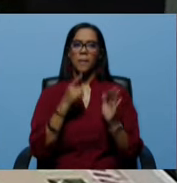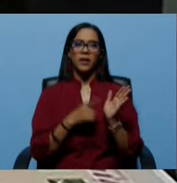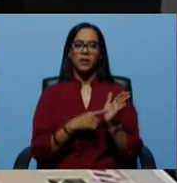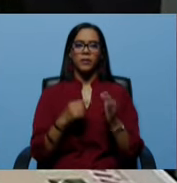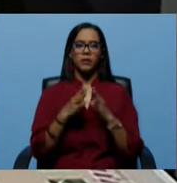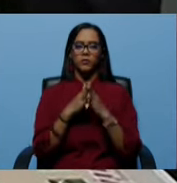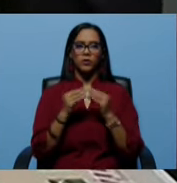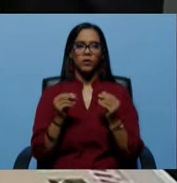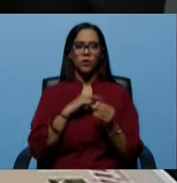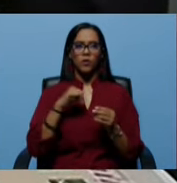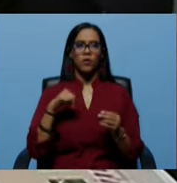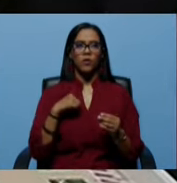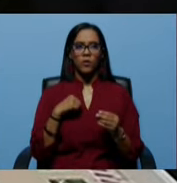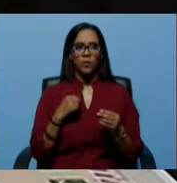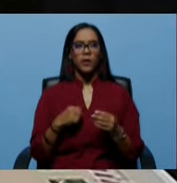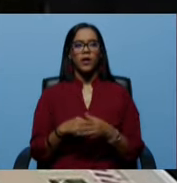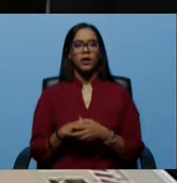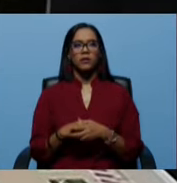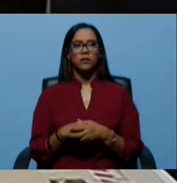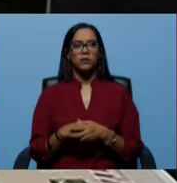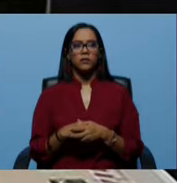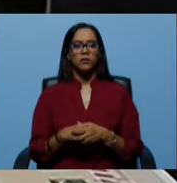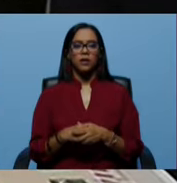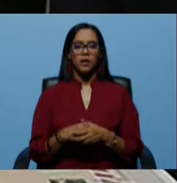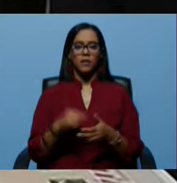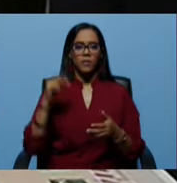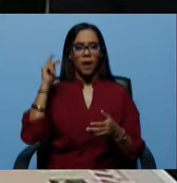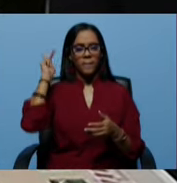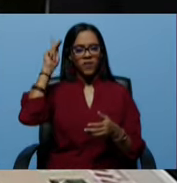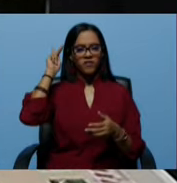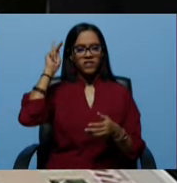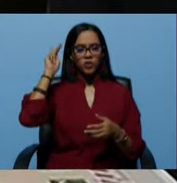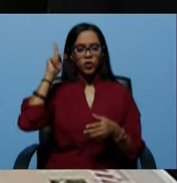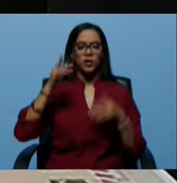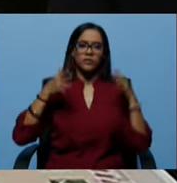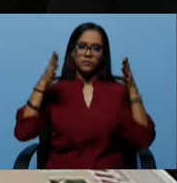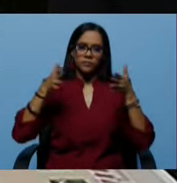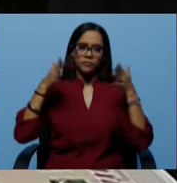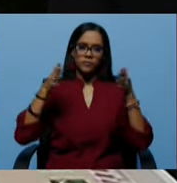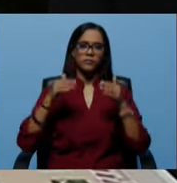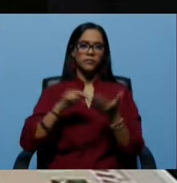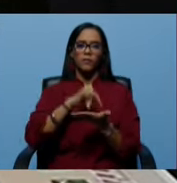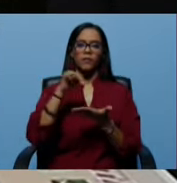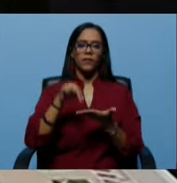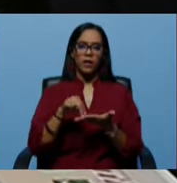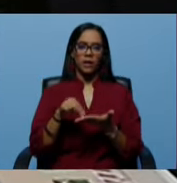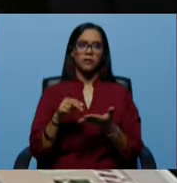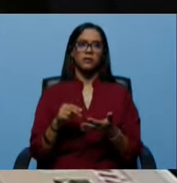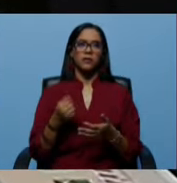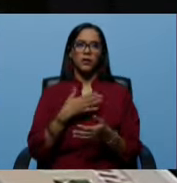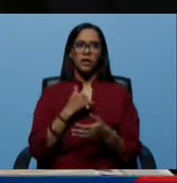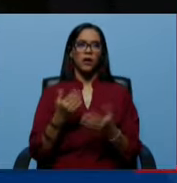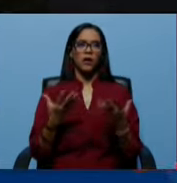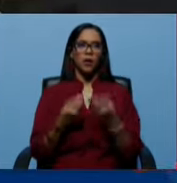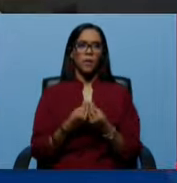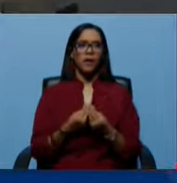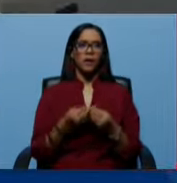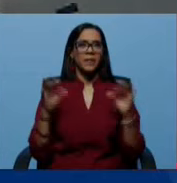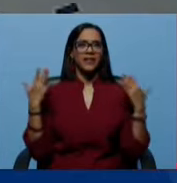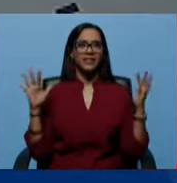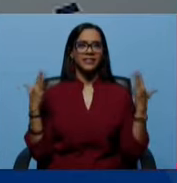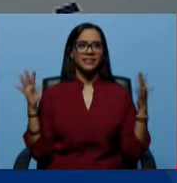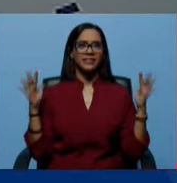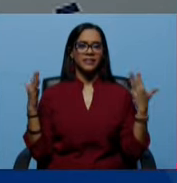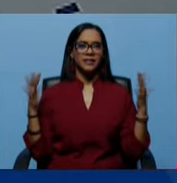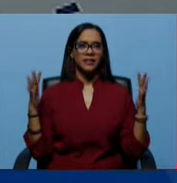con nuestros facilitadores y facilitadoras y docentes formados a nivel nacional. Quiero que nos acompañen, vamos a darle un aplauso al